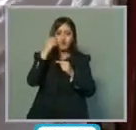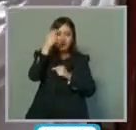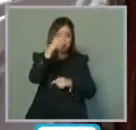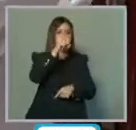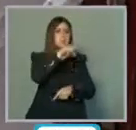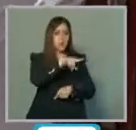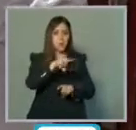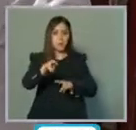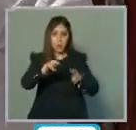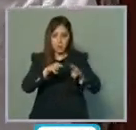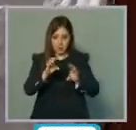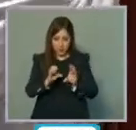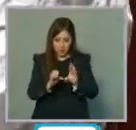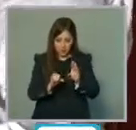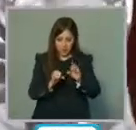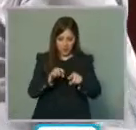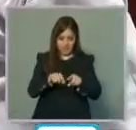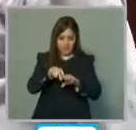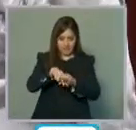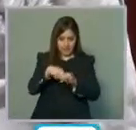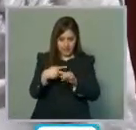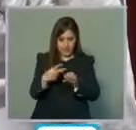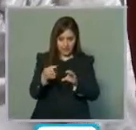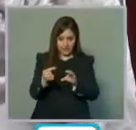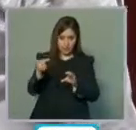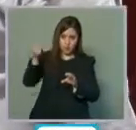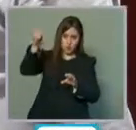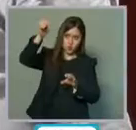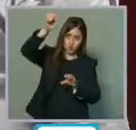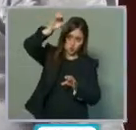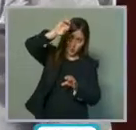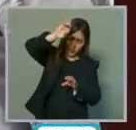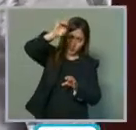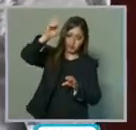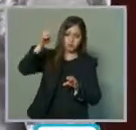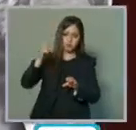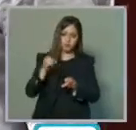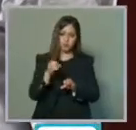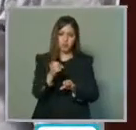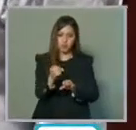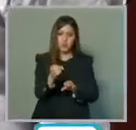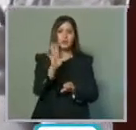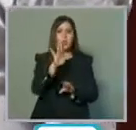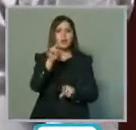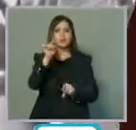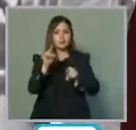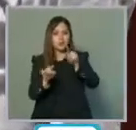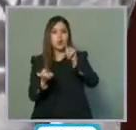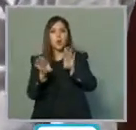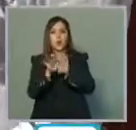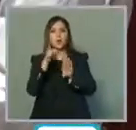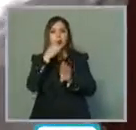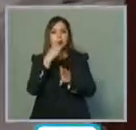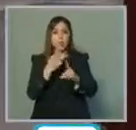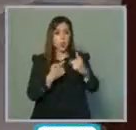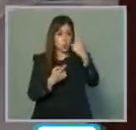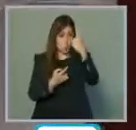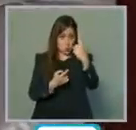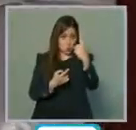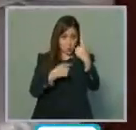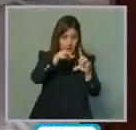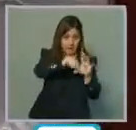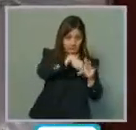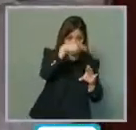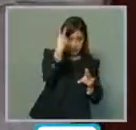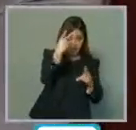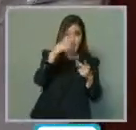Alberto. Mover esta, vaciar aquí el contenido, dejarla en su lugar y ya quedará como dice la instrucción. Una vacía,